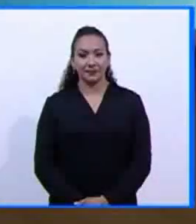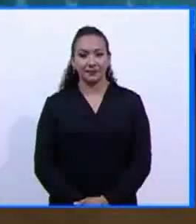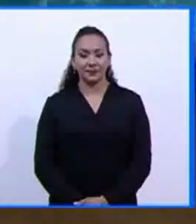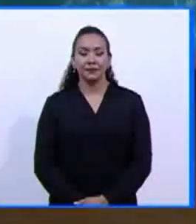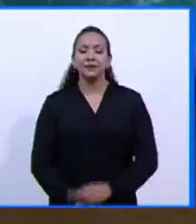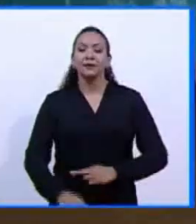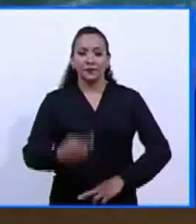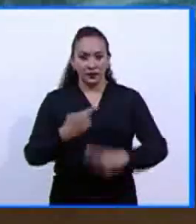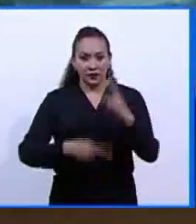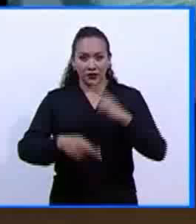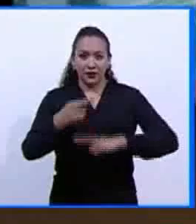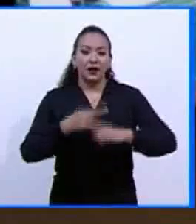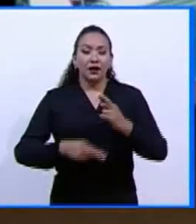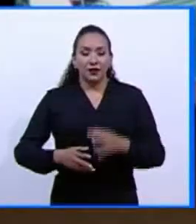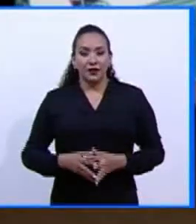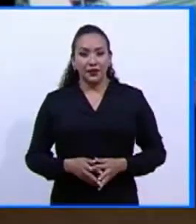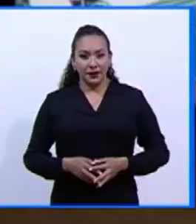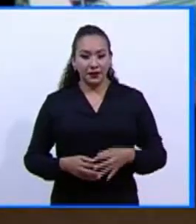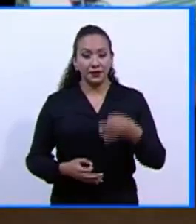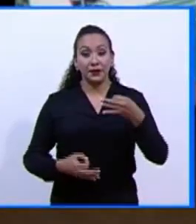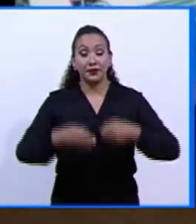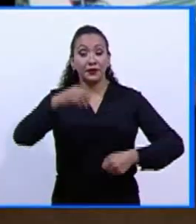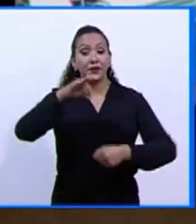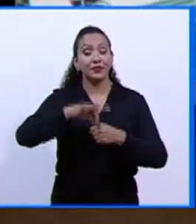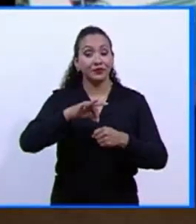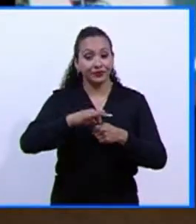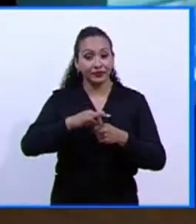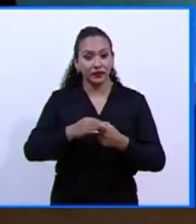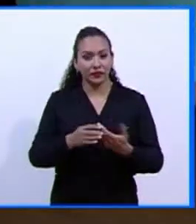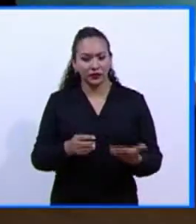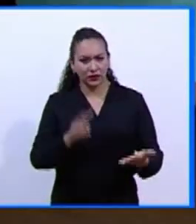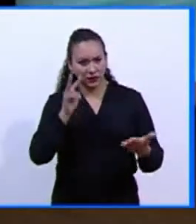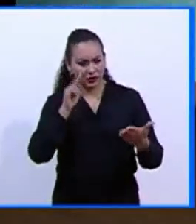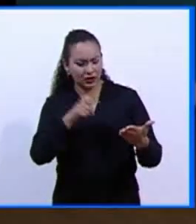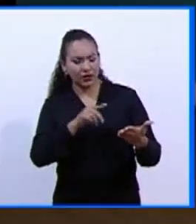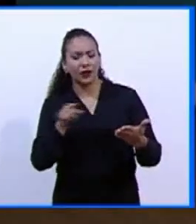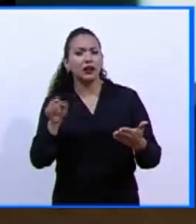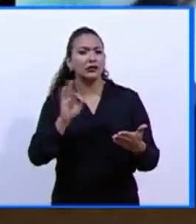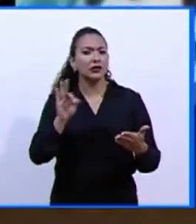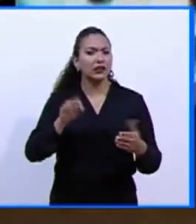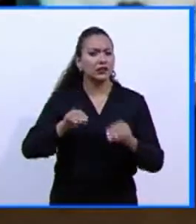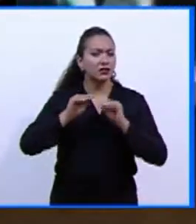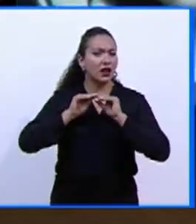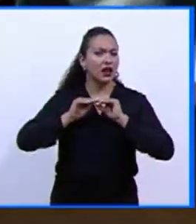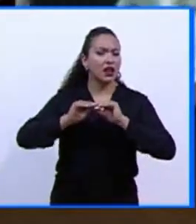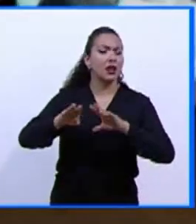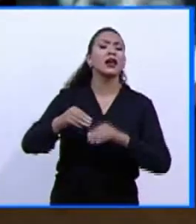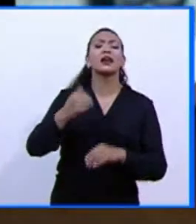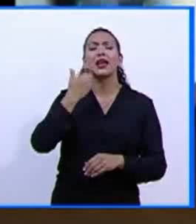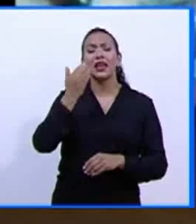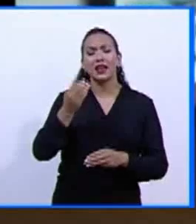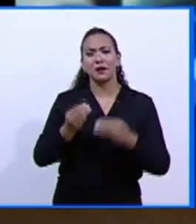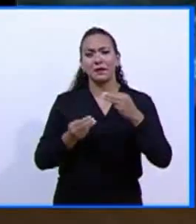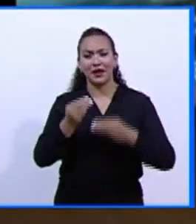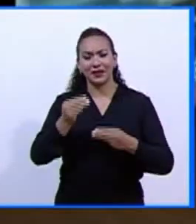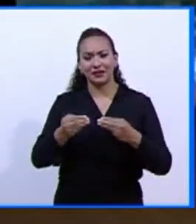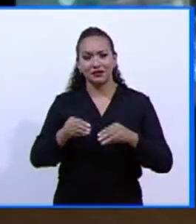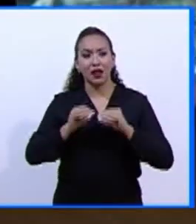Al regresar, el Tribunal Electoral descarta actos anticipados de campaña de aspirante a magistrada de circuito.